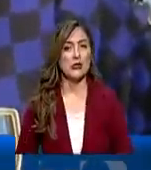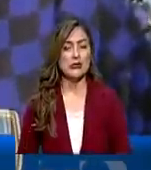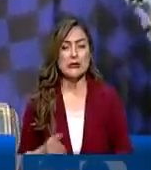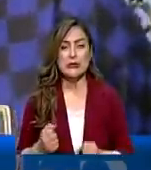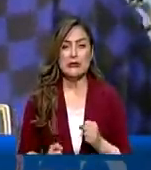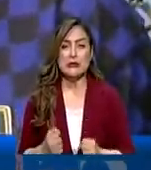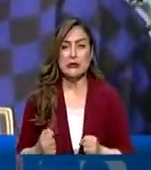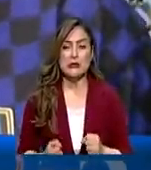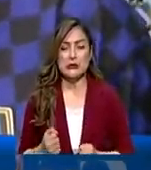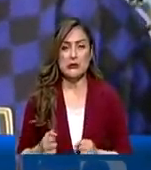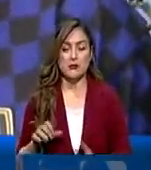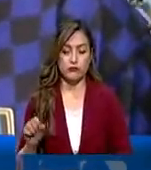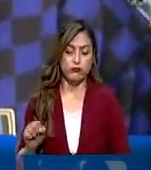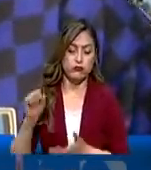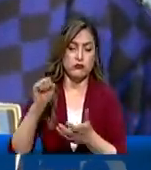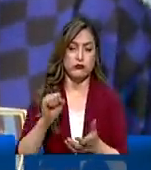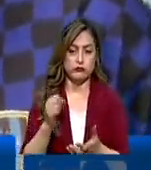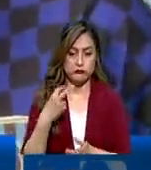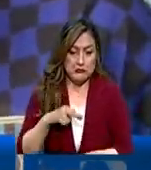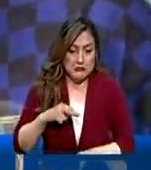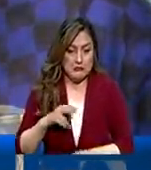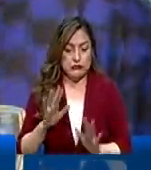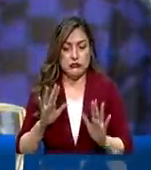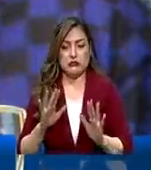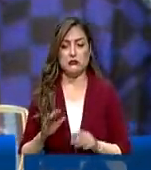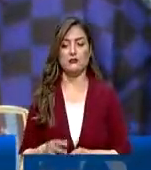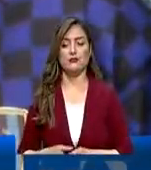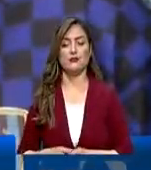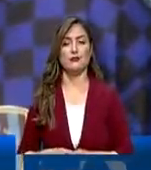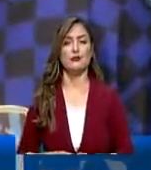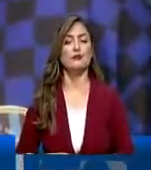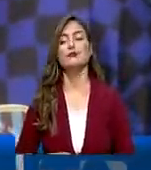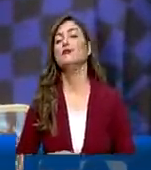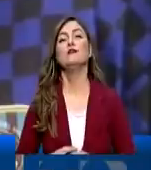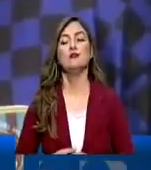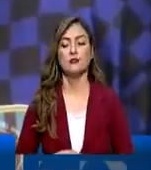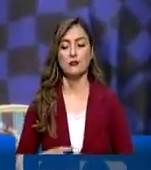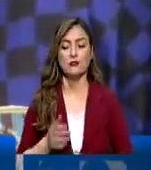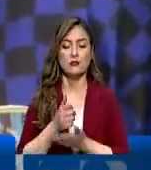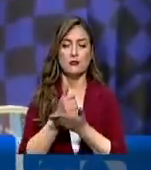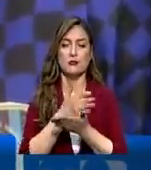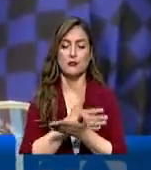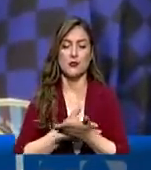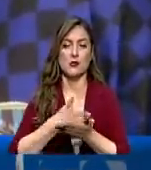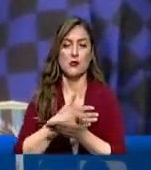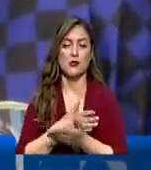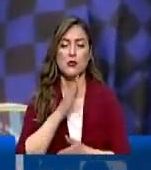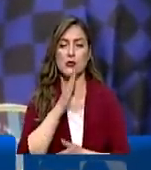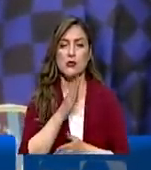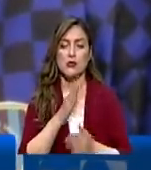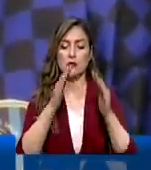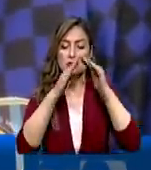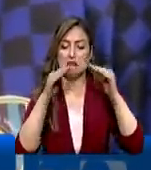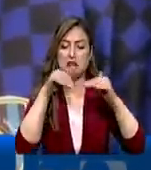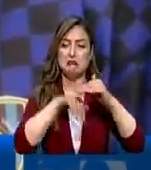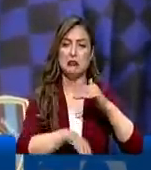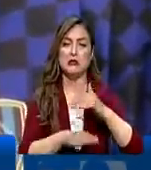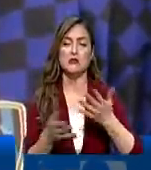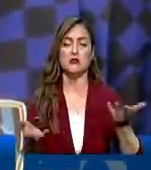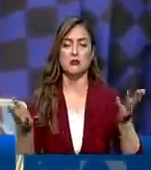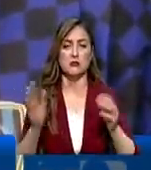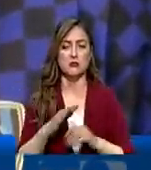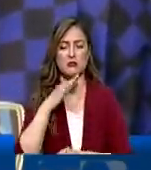corriendo del susto. Va a botar la basura y el señor de una reacciona. Sí sería de que le ayuden bastante porque pasa más metido ahí y aparte